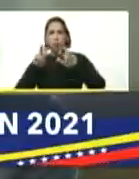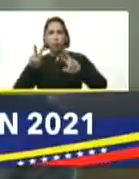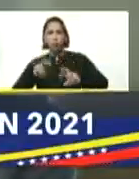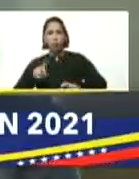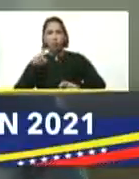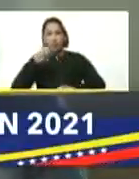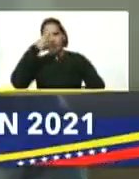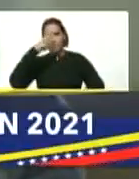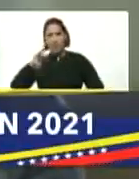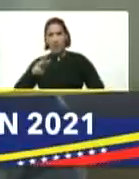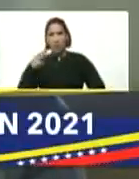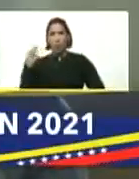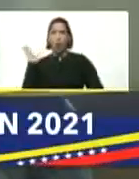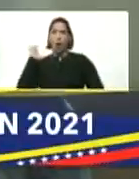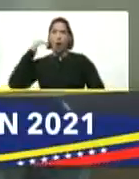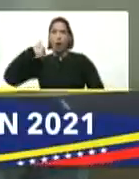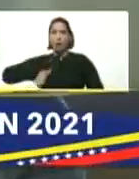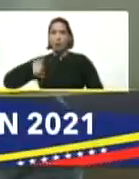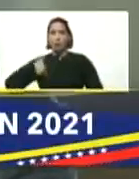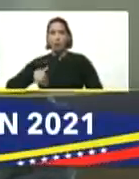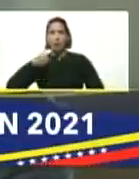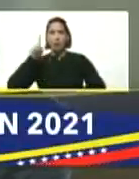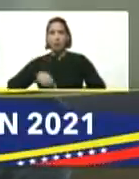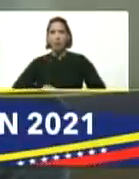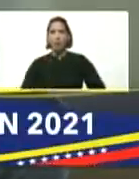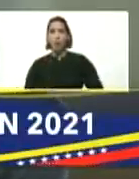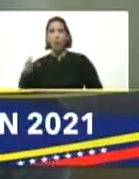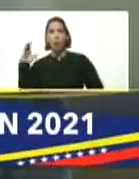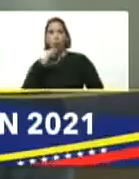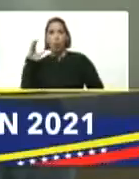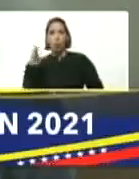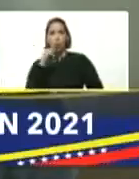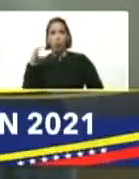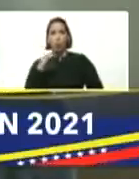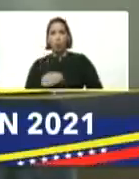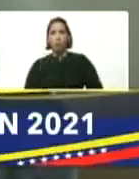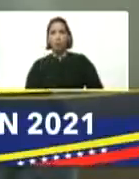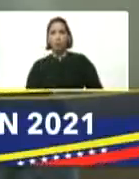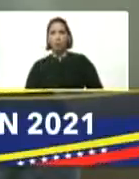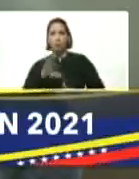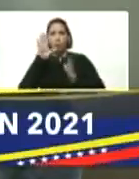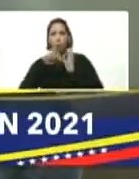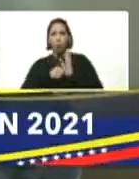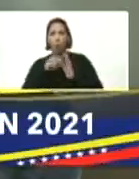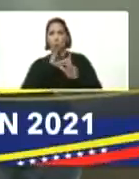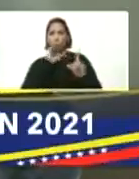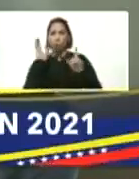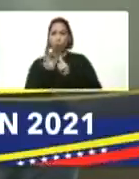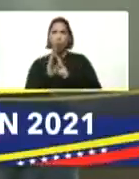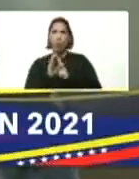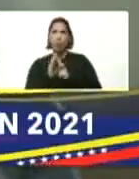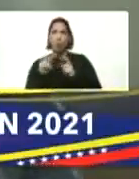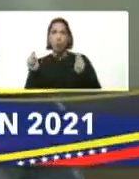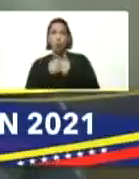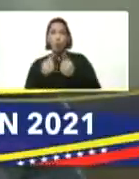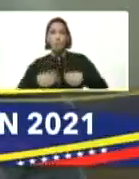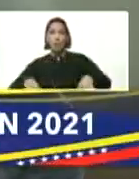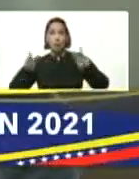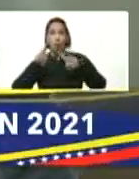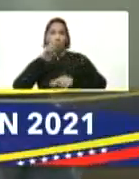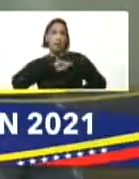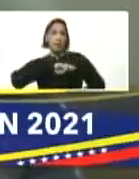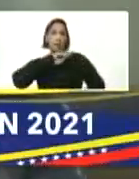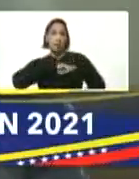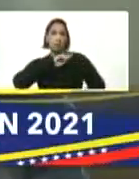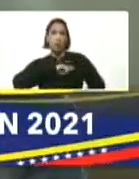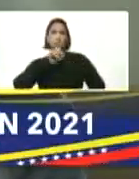México, Argentina y a Nueva Granada o Colombia. Es decir, penetrando culturalmente, con sus valores religiosos, con sus